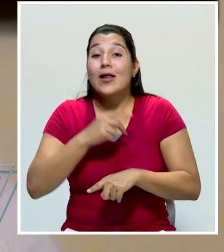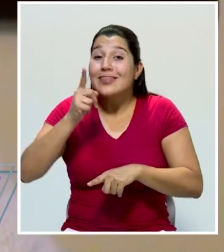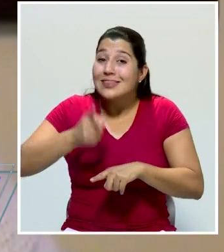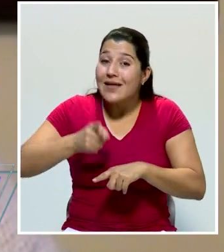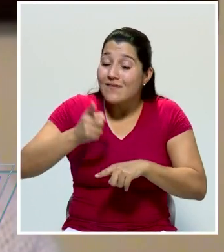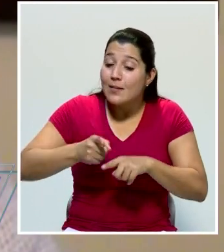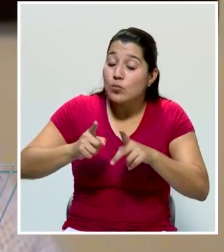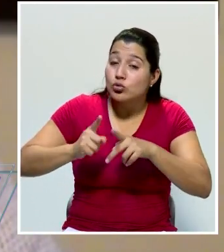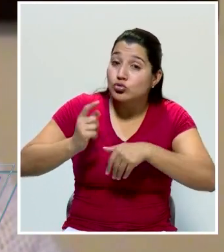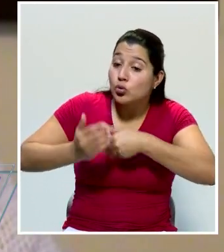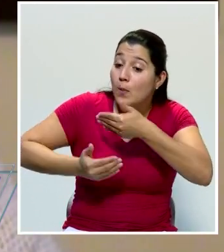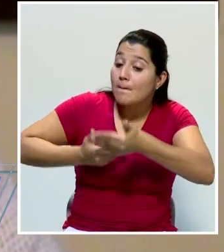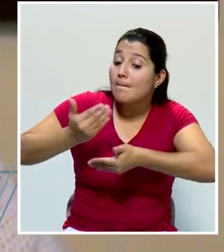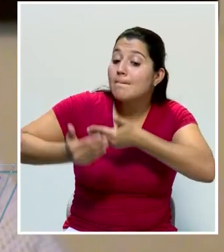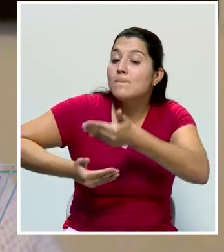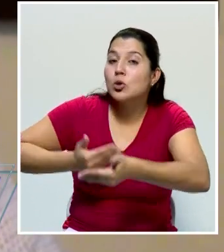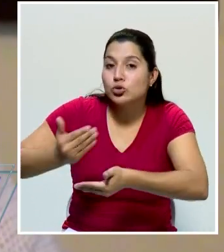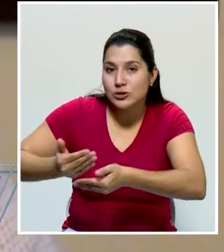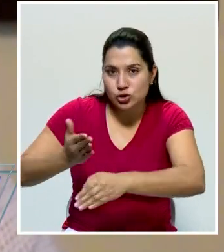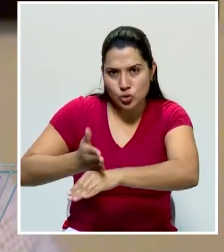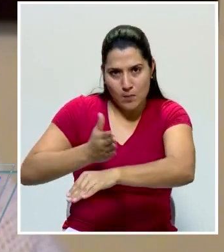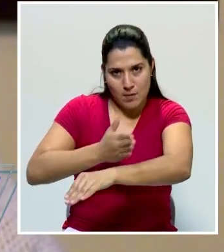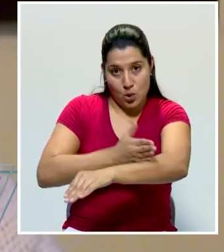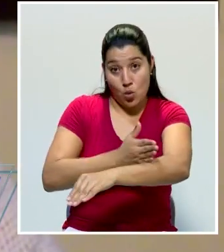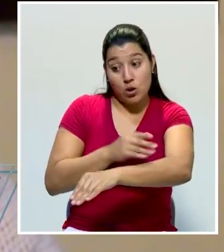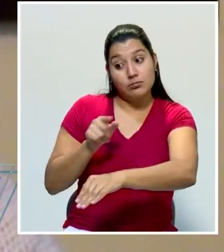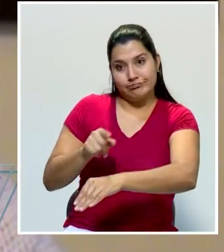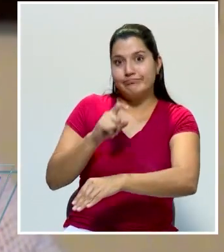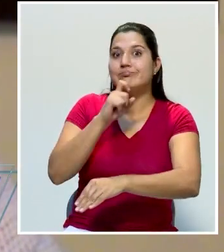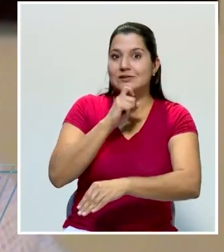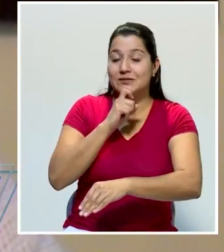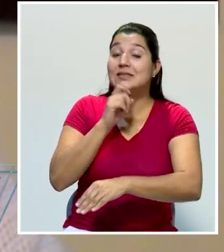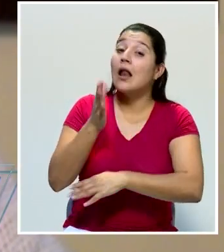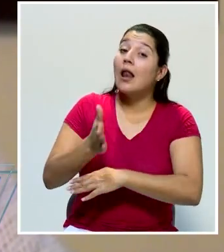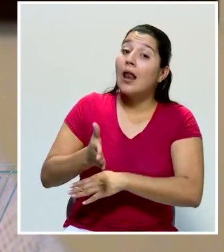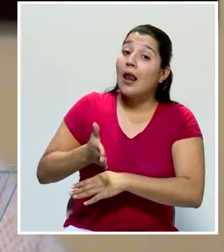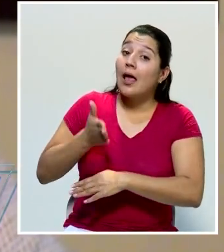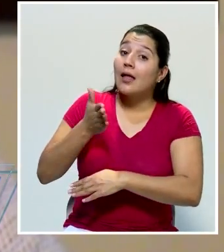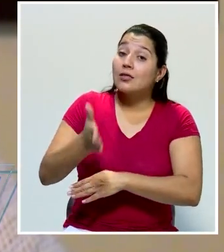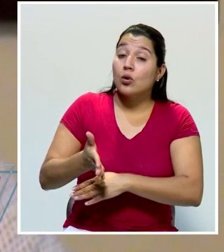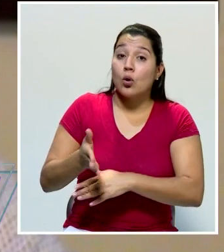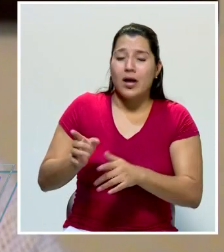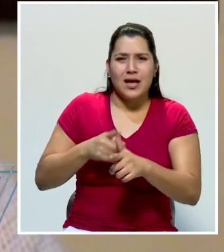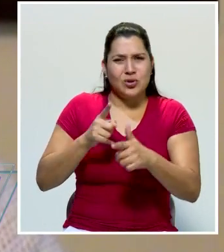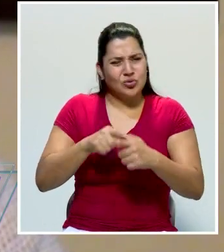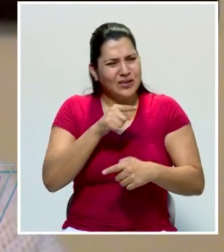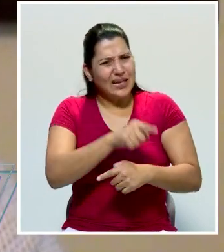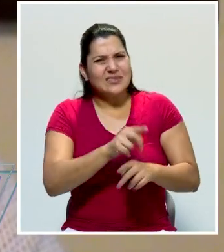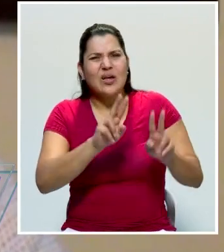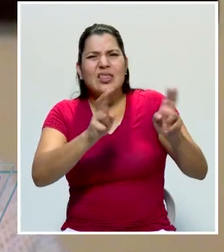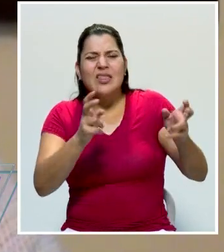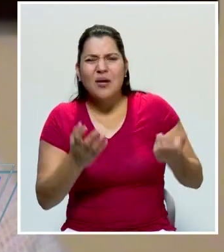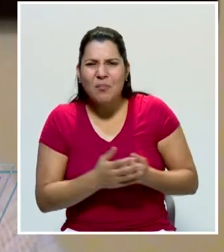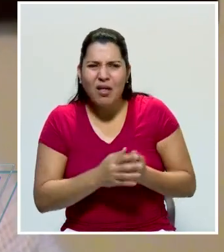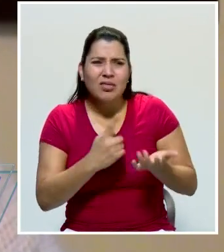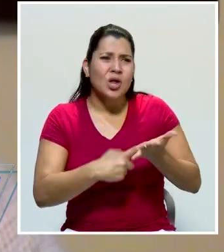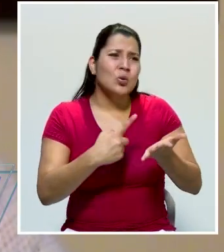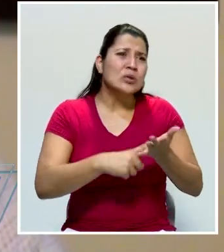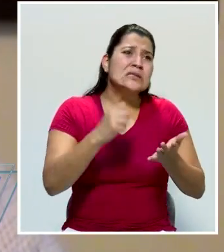en un proceso de recuperación que probablemente será difícil, será lento, y estos temas lo único que hacen es dividirnos. Vea